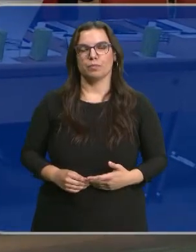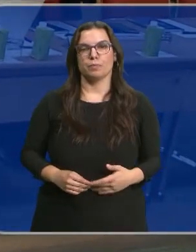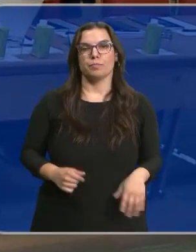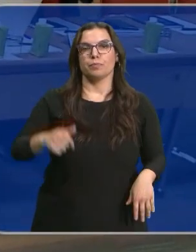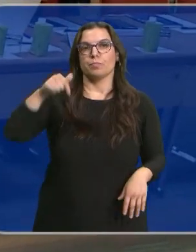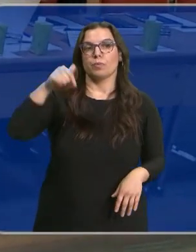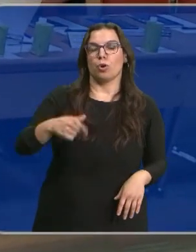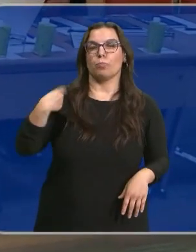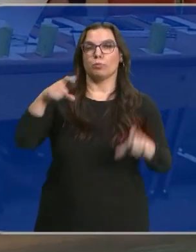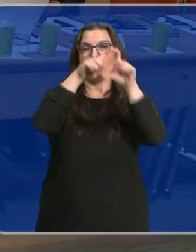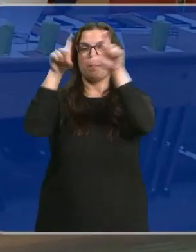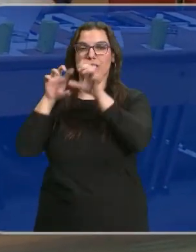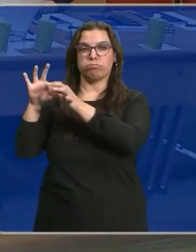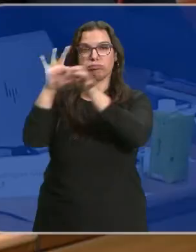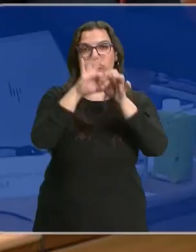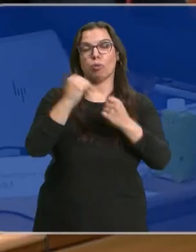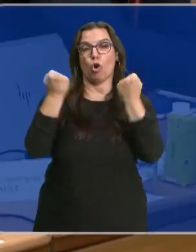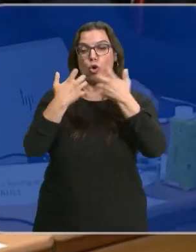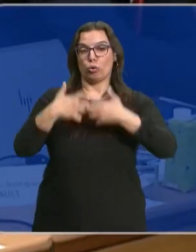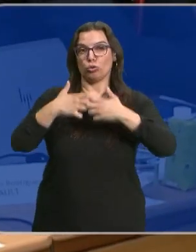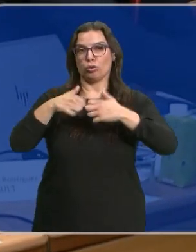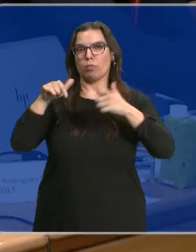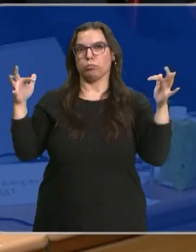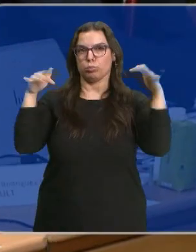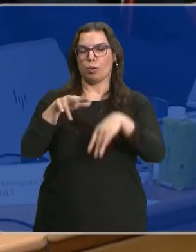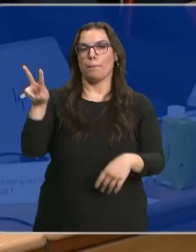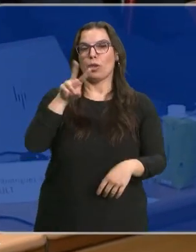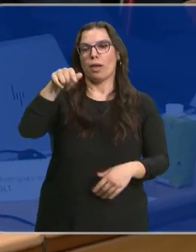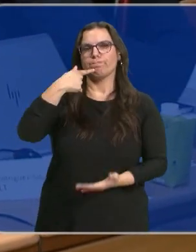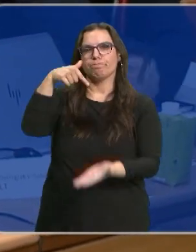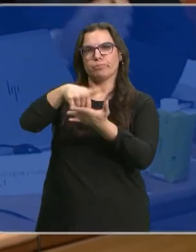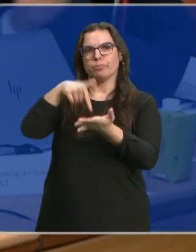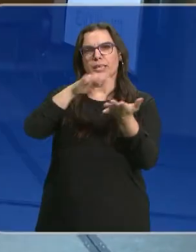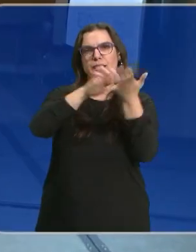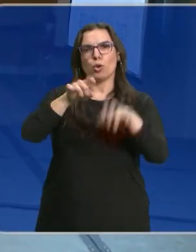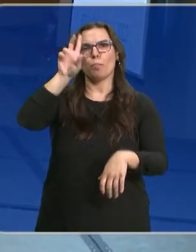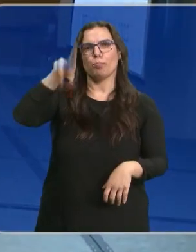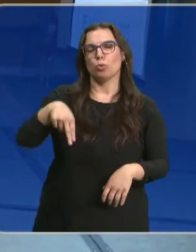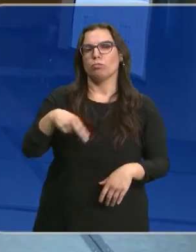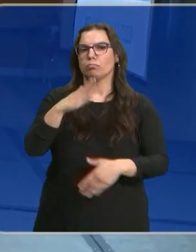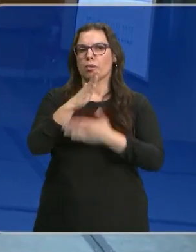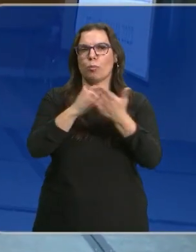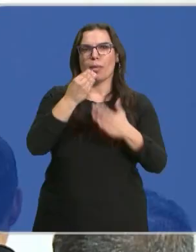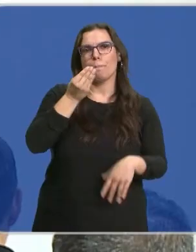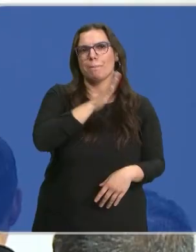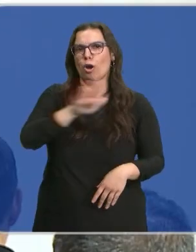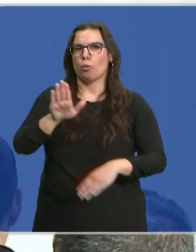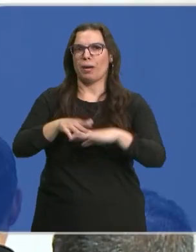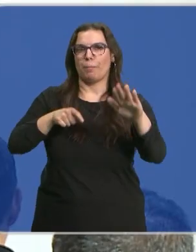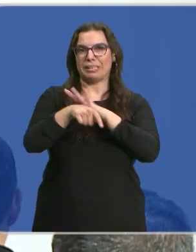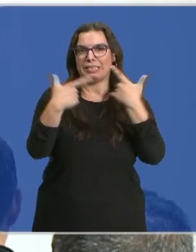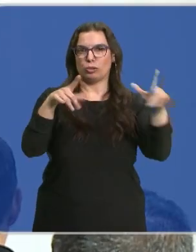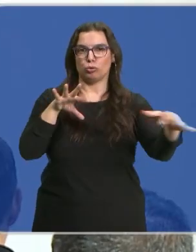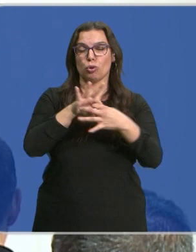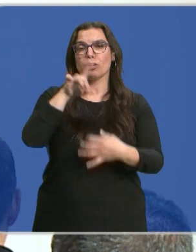Hoy el clúster de la automoción se ha dado cita en Valladolid. Aquí se ha reivindicado a Castilla y León como la mejor opción para invertir en el sector